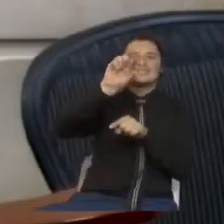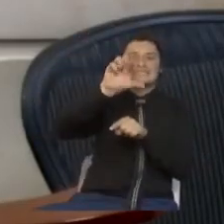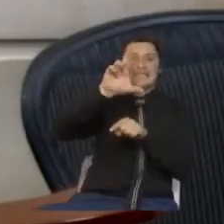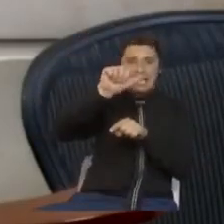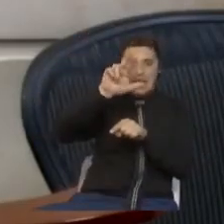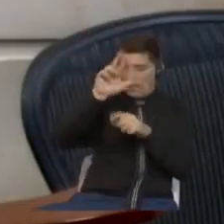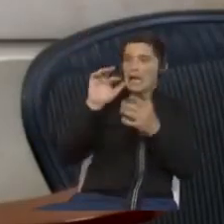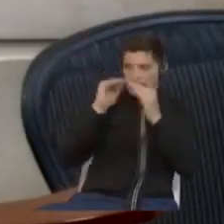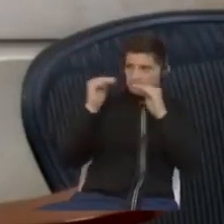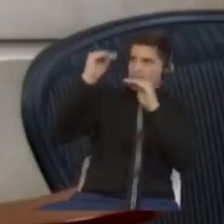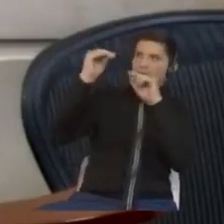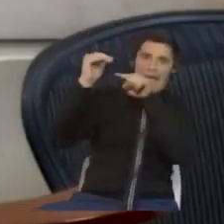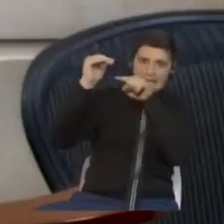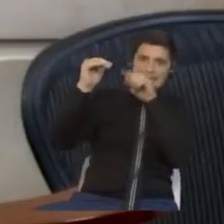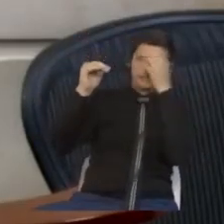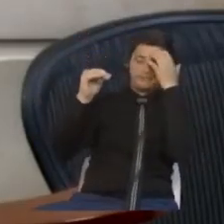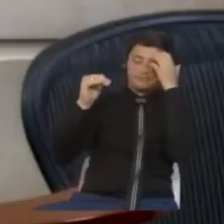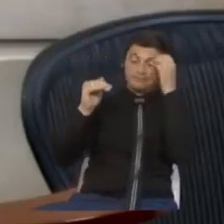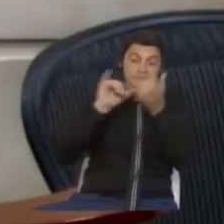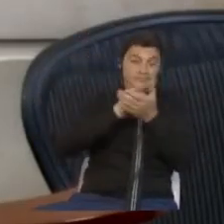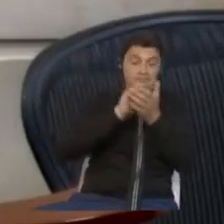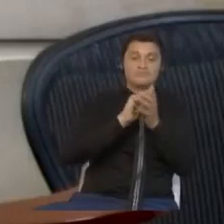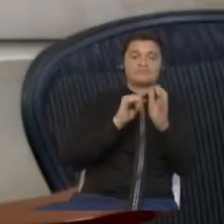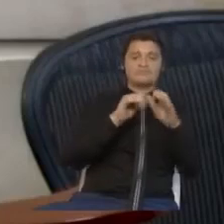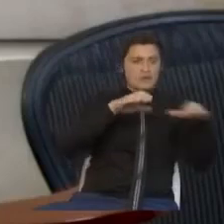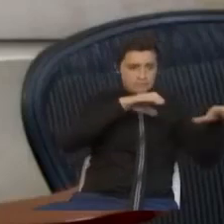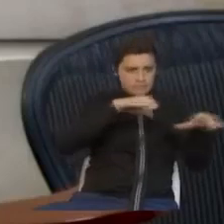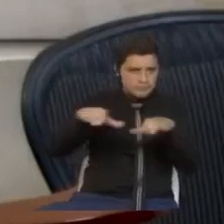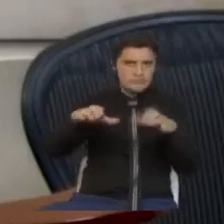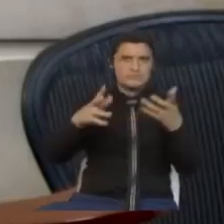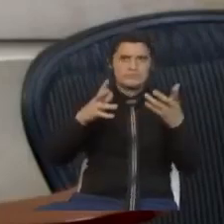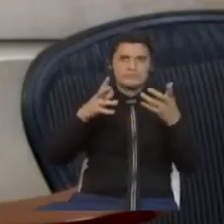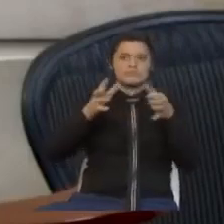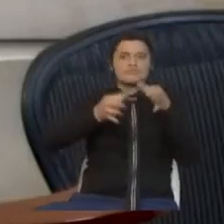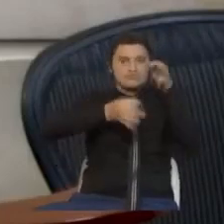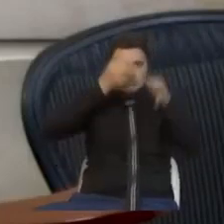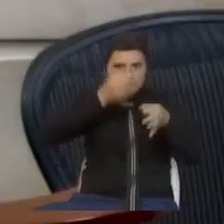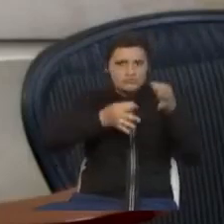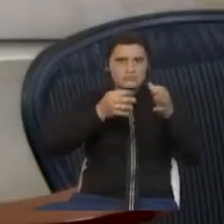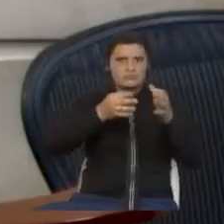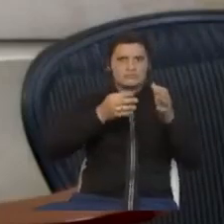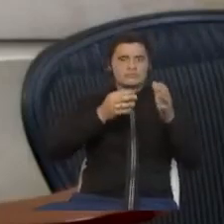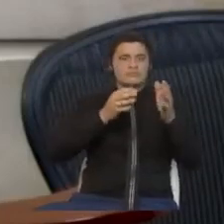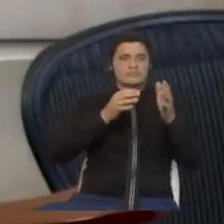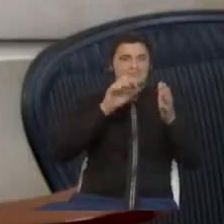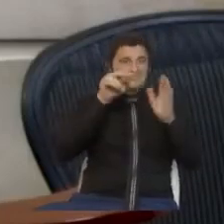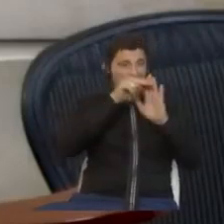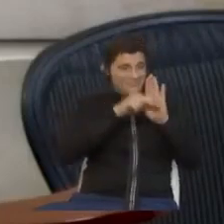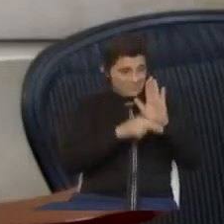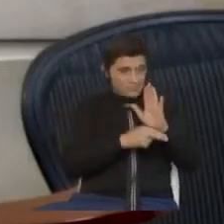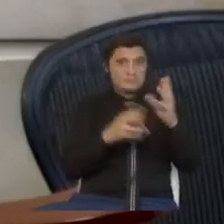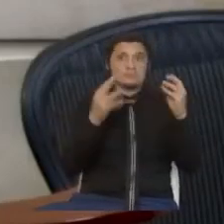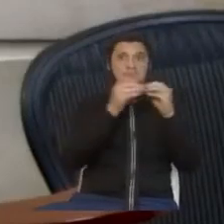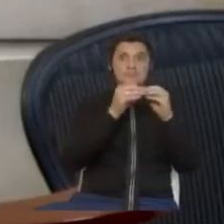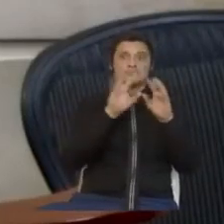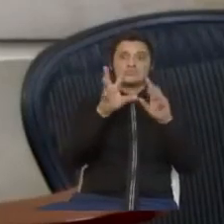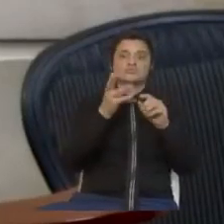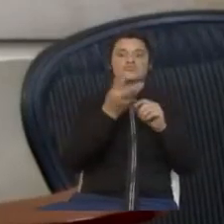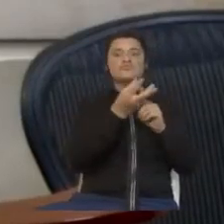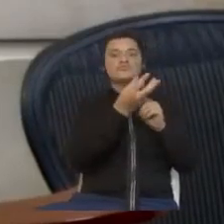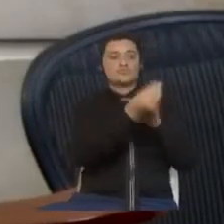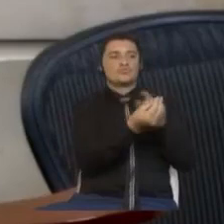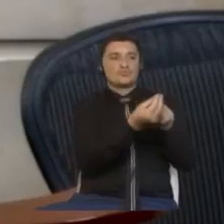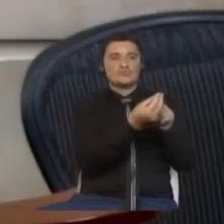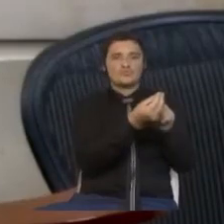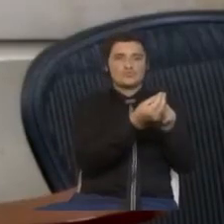caso del mérito la magistratura las cortes la jurisprudencia y también el departamento de la función pública a